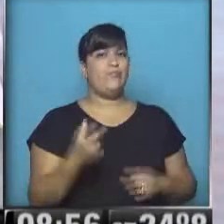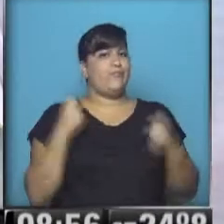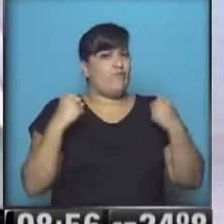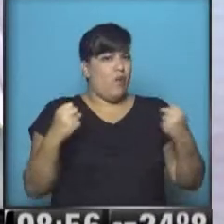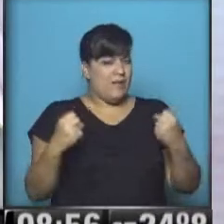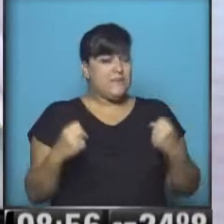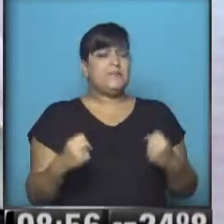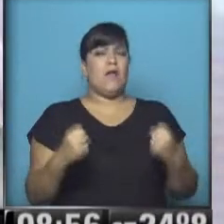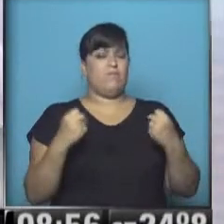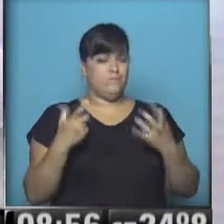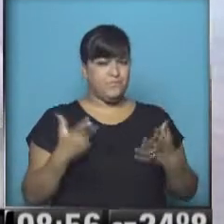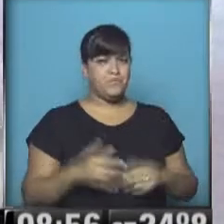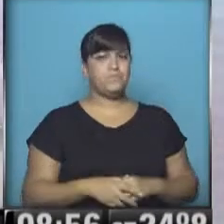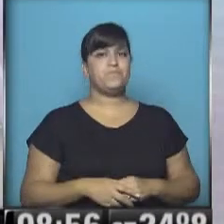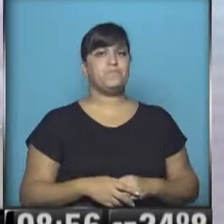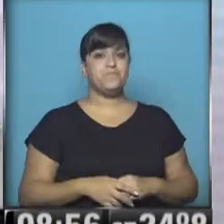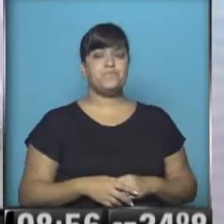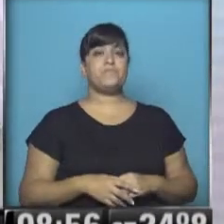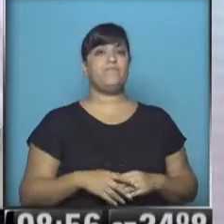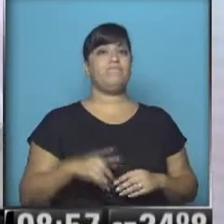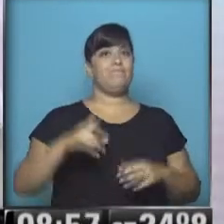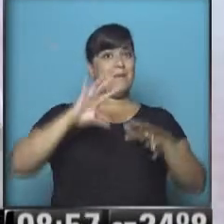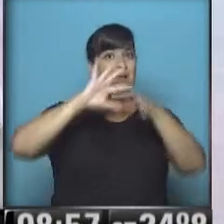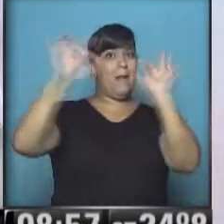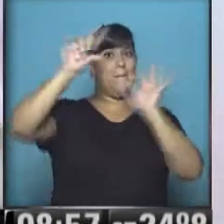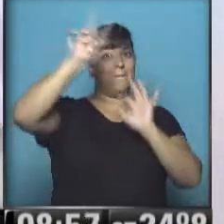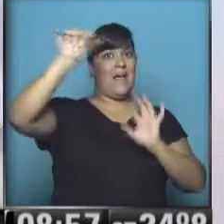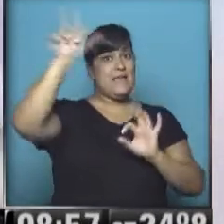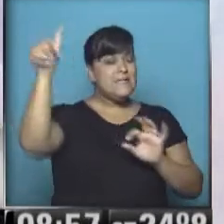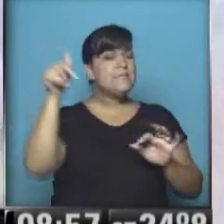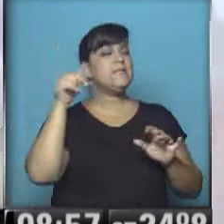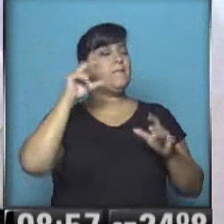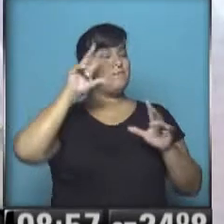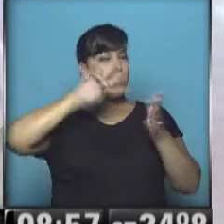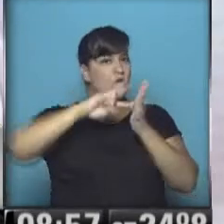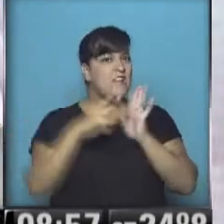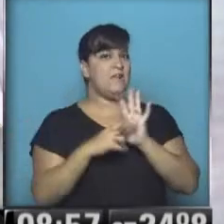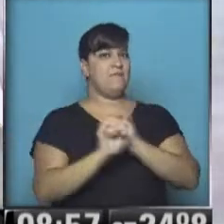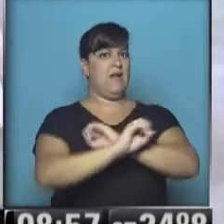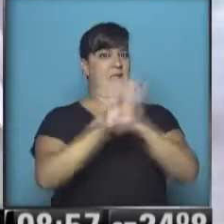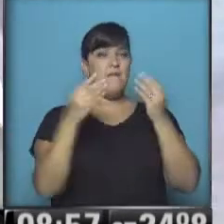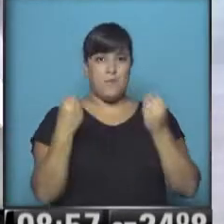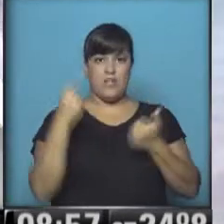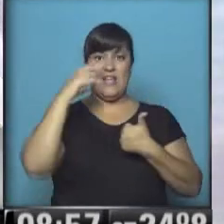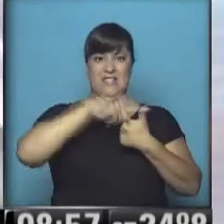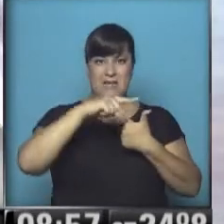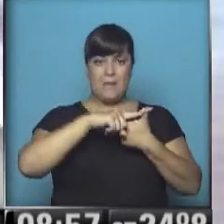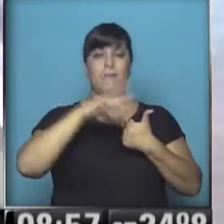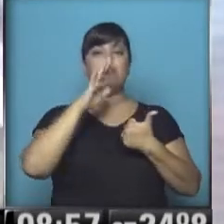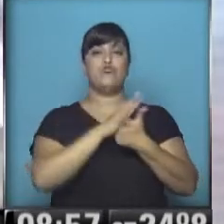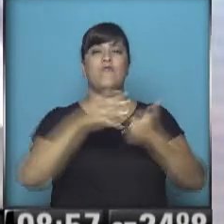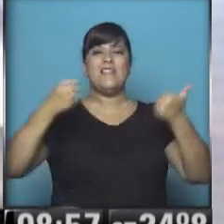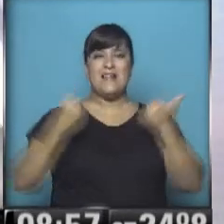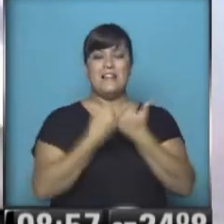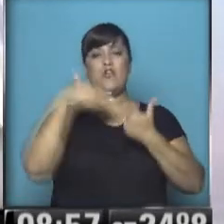sólido para afuera va a tener un problema muy grave porque primero están el tema de las restricciones del tratado de maastricht